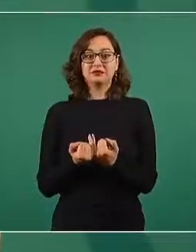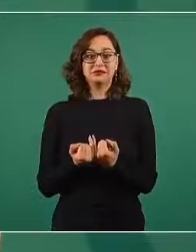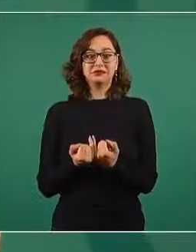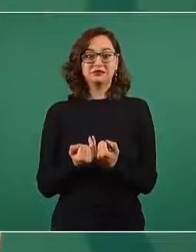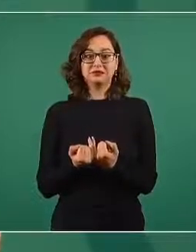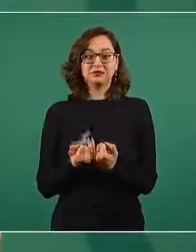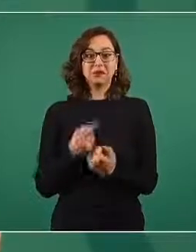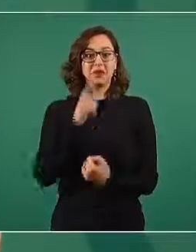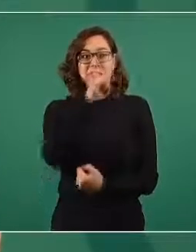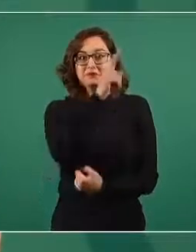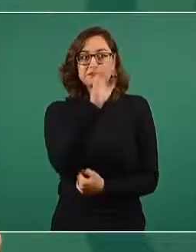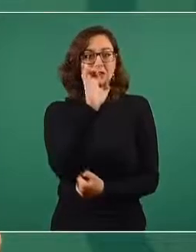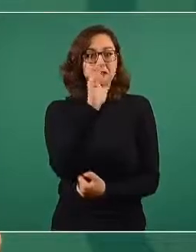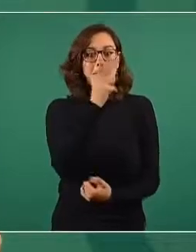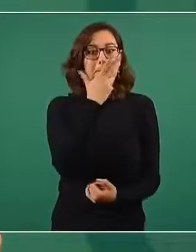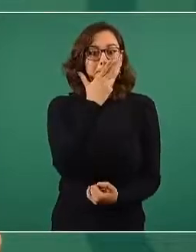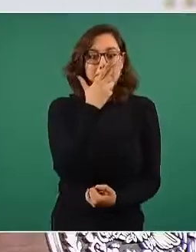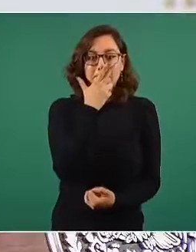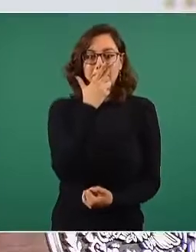pasa con Chihuahua,